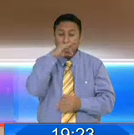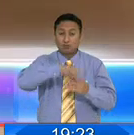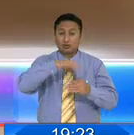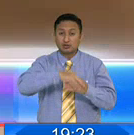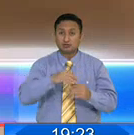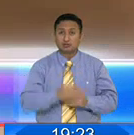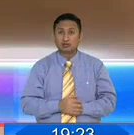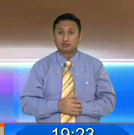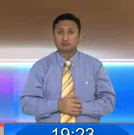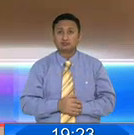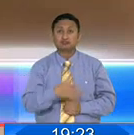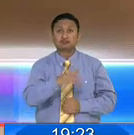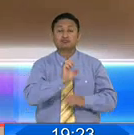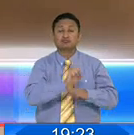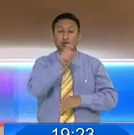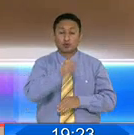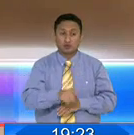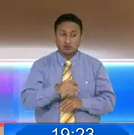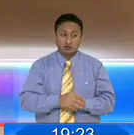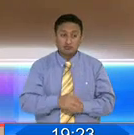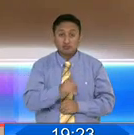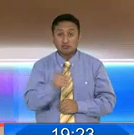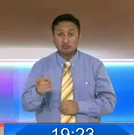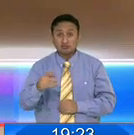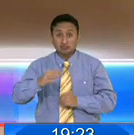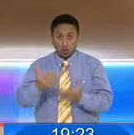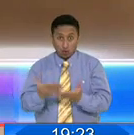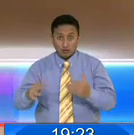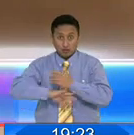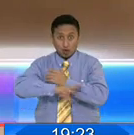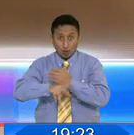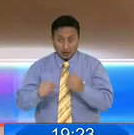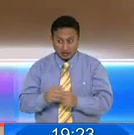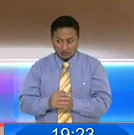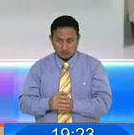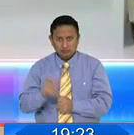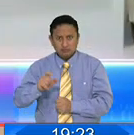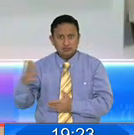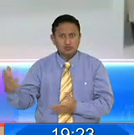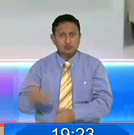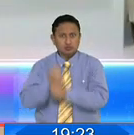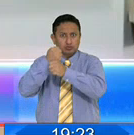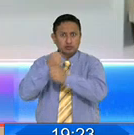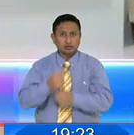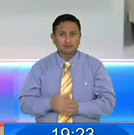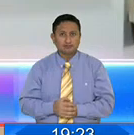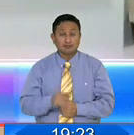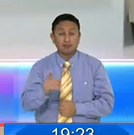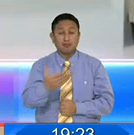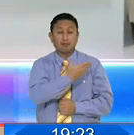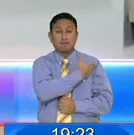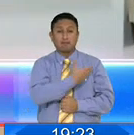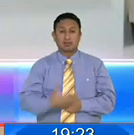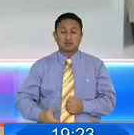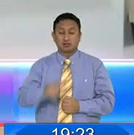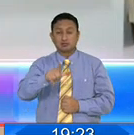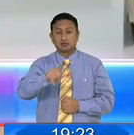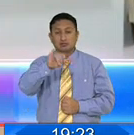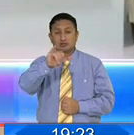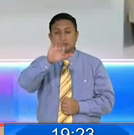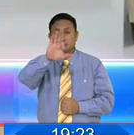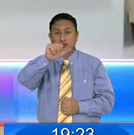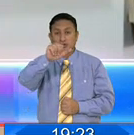recuperarlo señores asambleístas señor presidente me tardo hay un compromiso con la ciudadanía